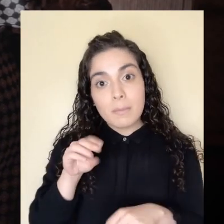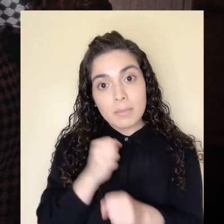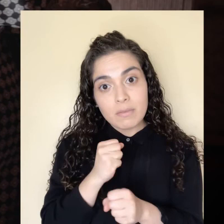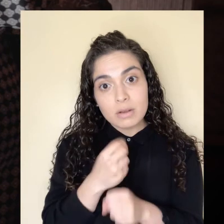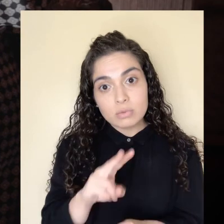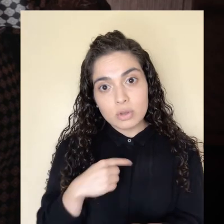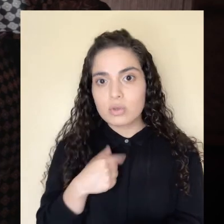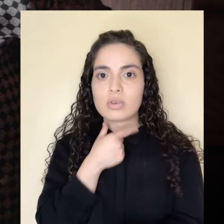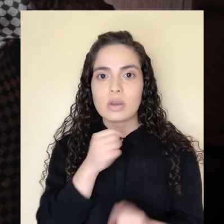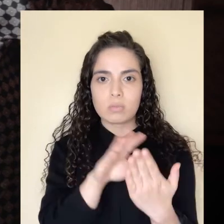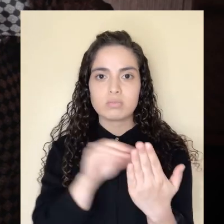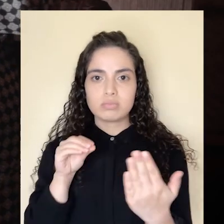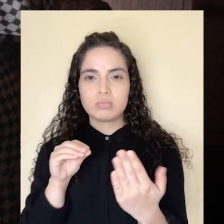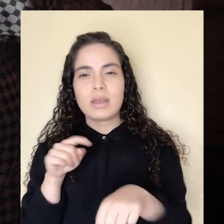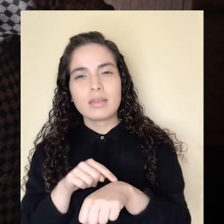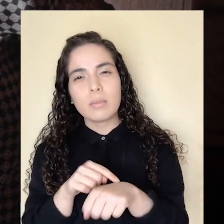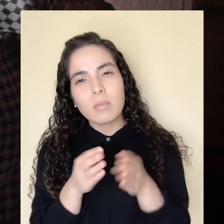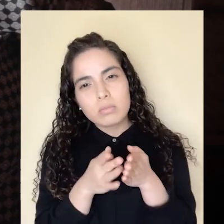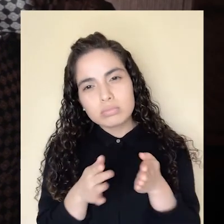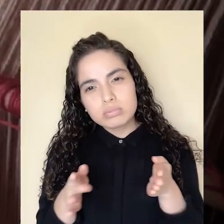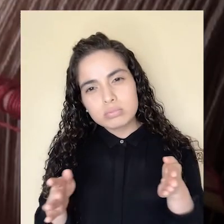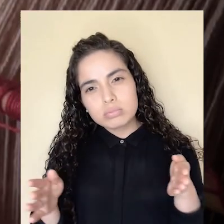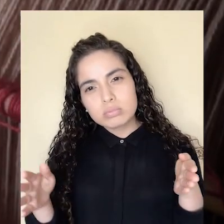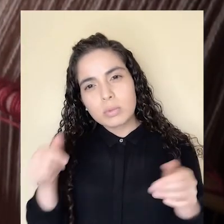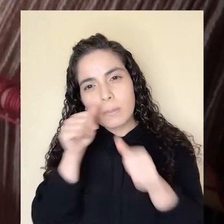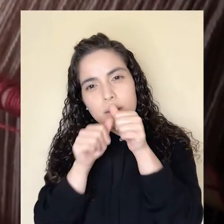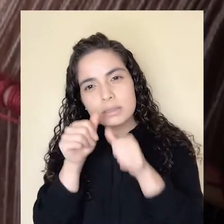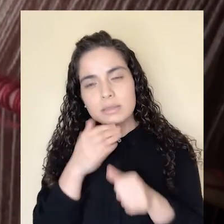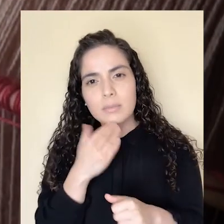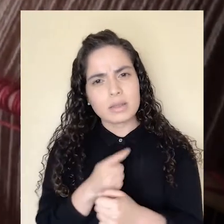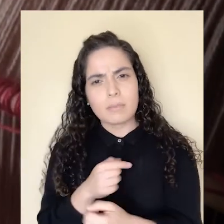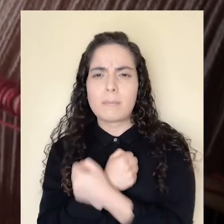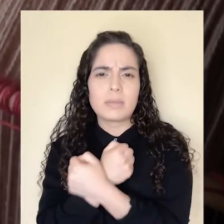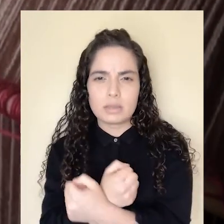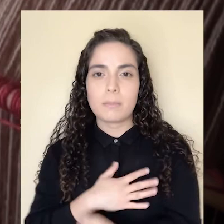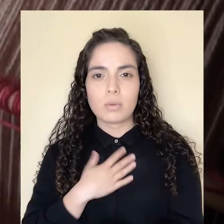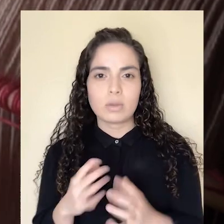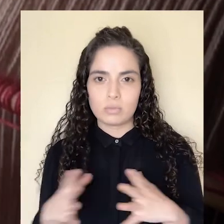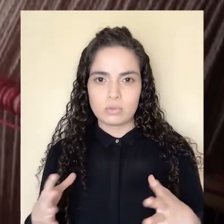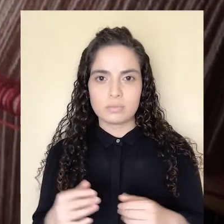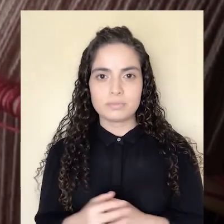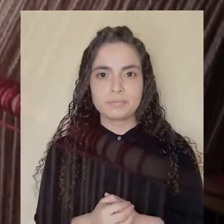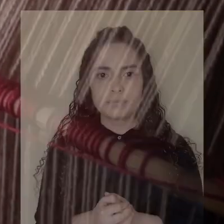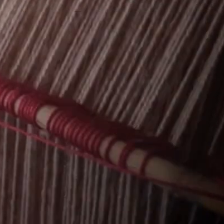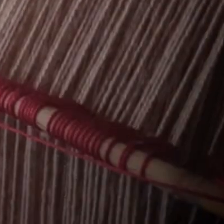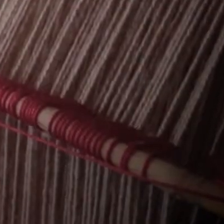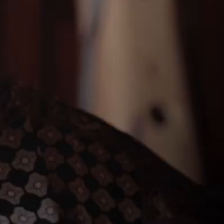mi mamá y me gusta lo que hago. Que tenga su tiempo y la pasión mía es esa.